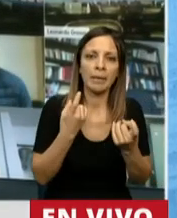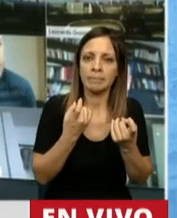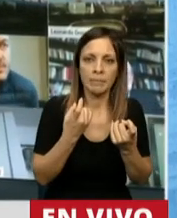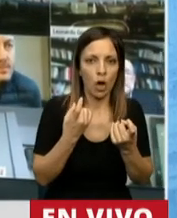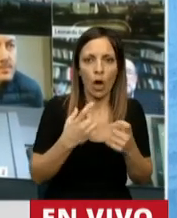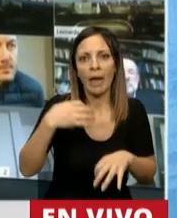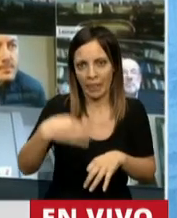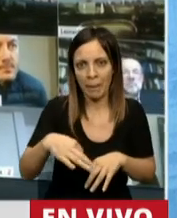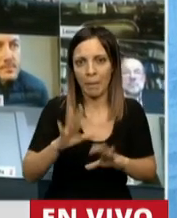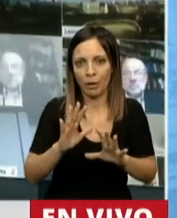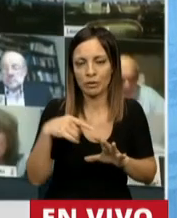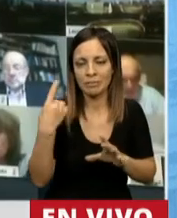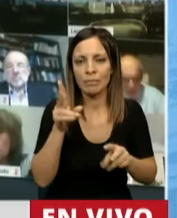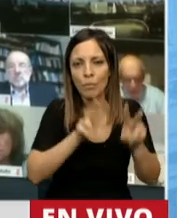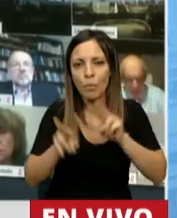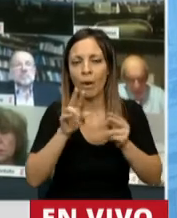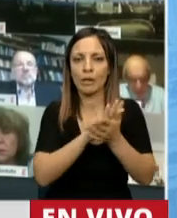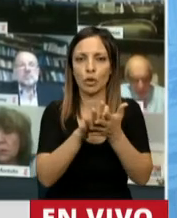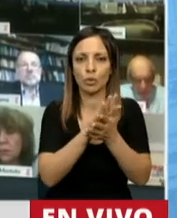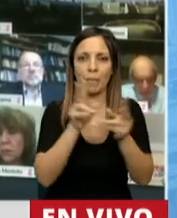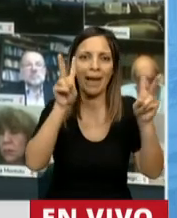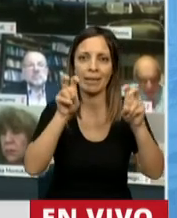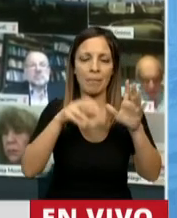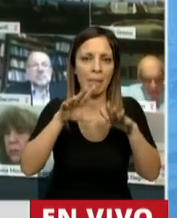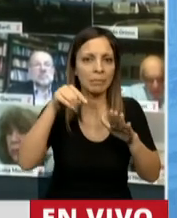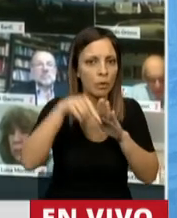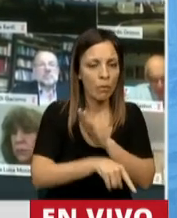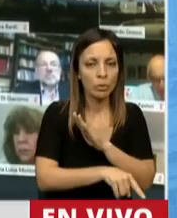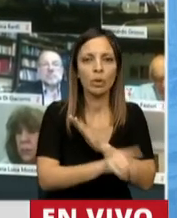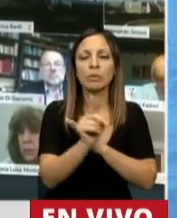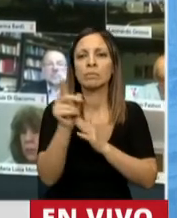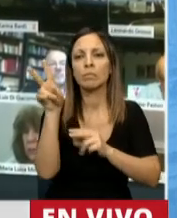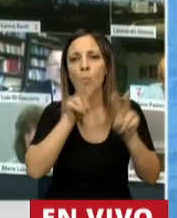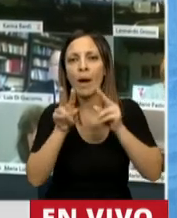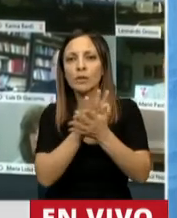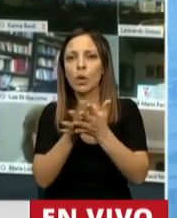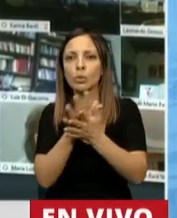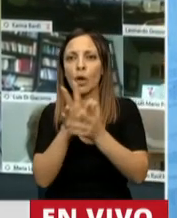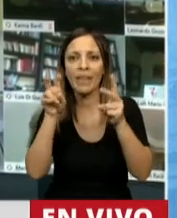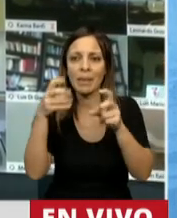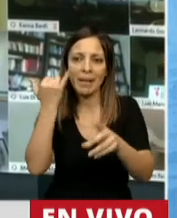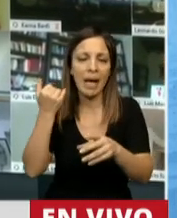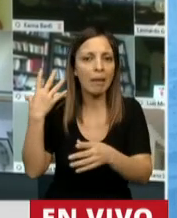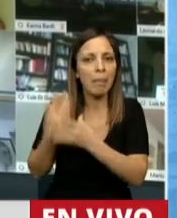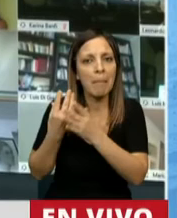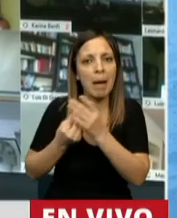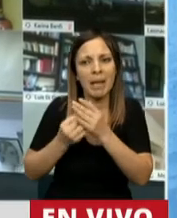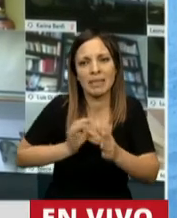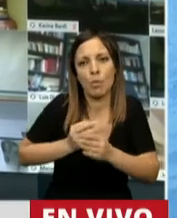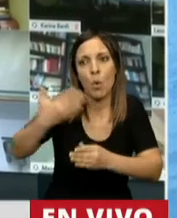a buscar realmente la discusión de los temas de fondo, buscar realmente los temas estructurales que vienen fallando en Argentina hace